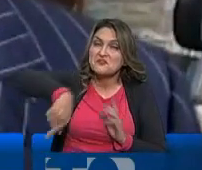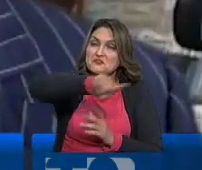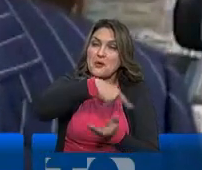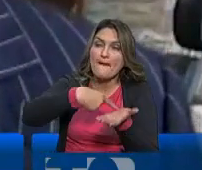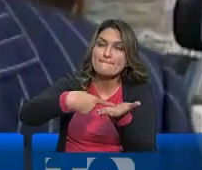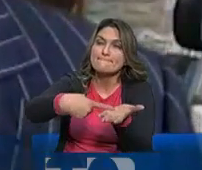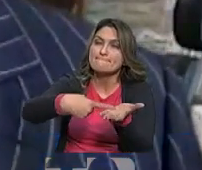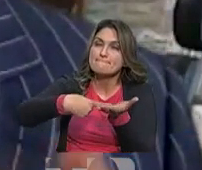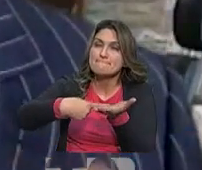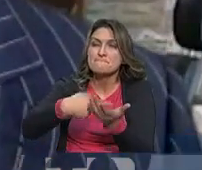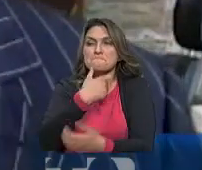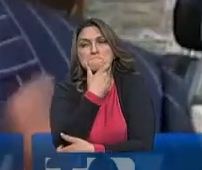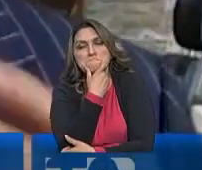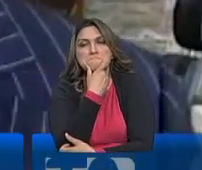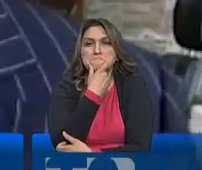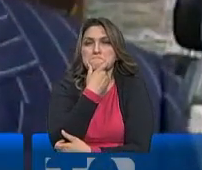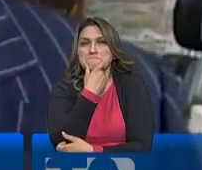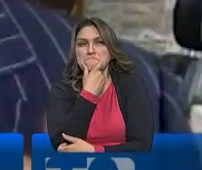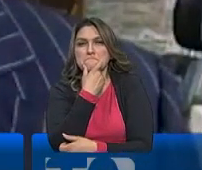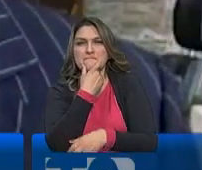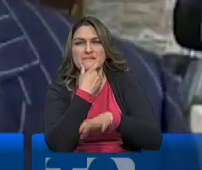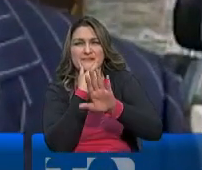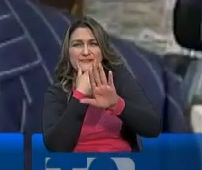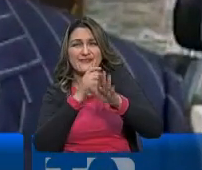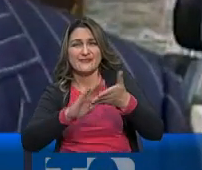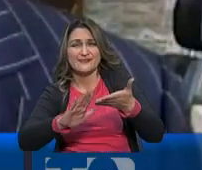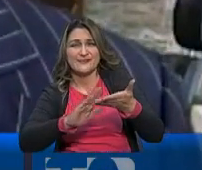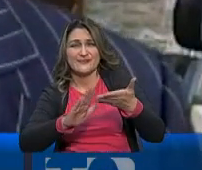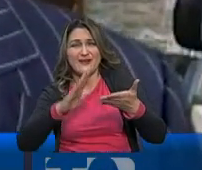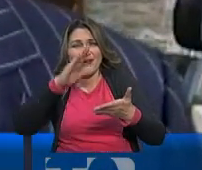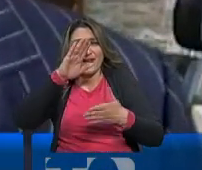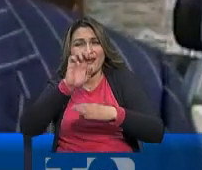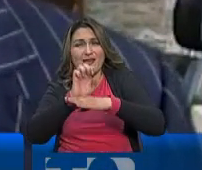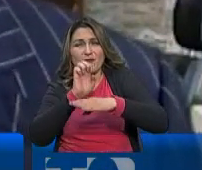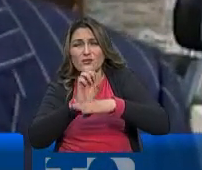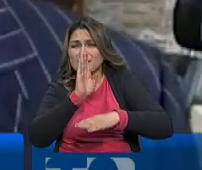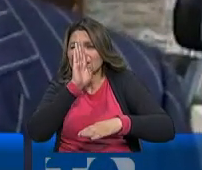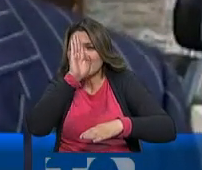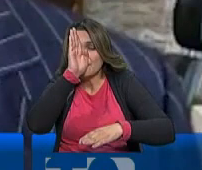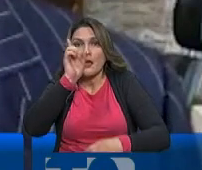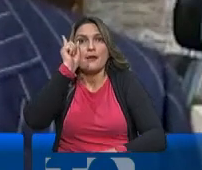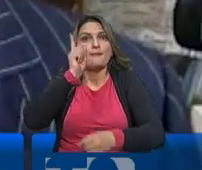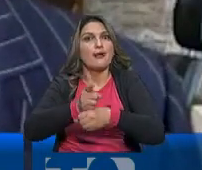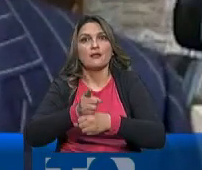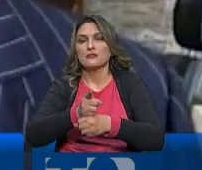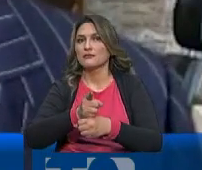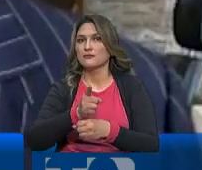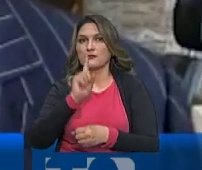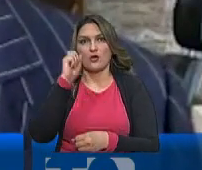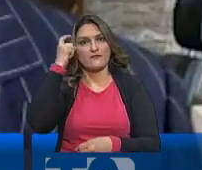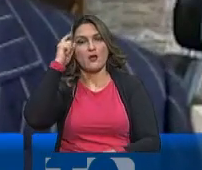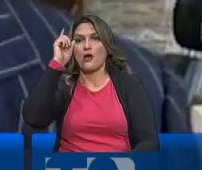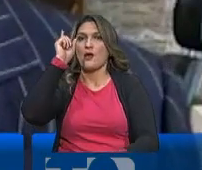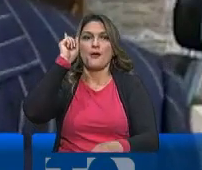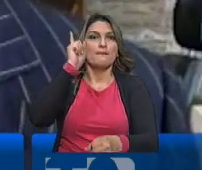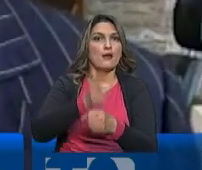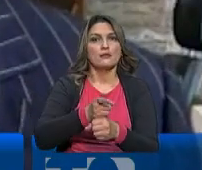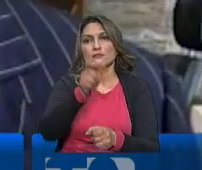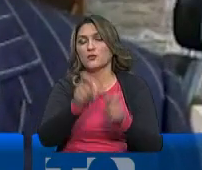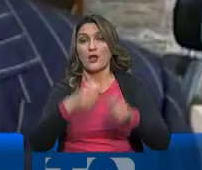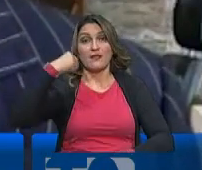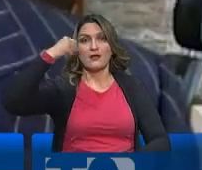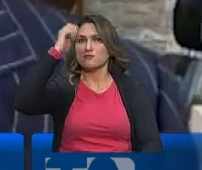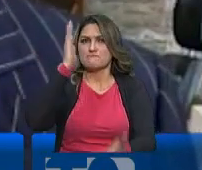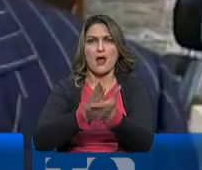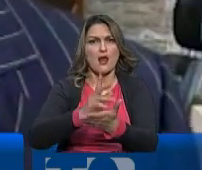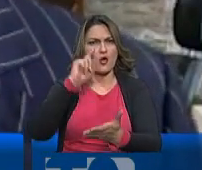no puede funcionar de estado de excepción en estado de excepción, en estado de excepción, porque lo que eso nos está dando la muestra es que las leyes no sirven para el